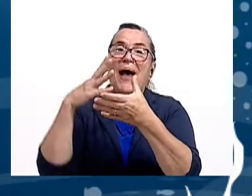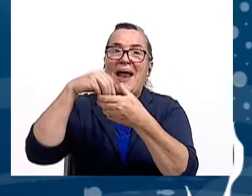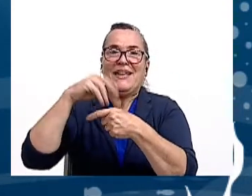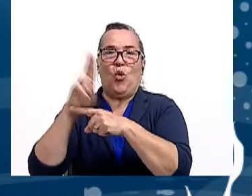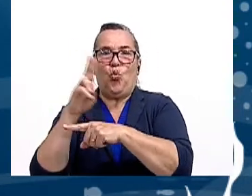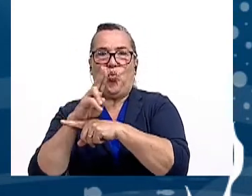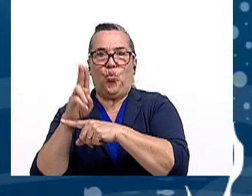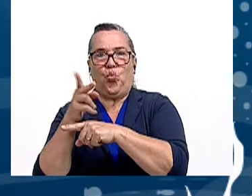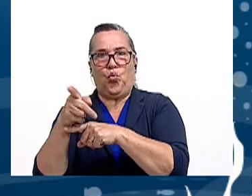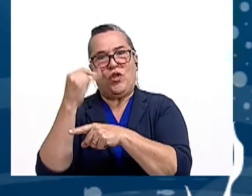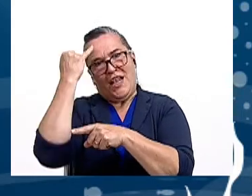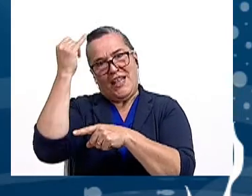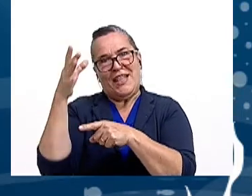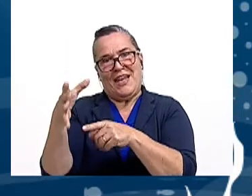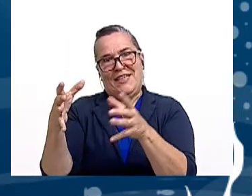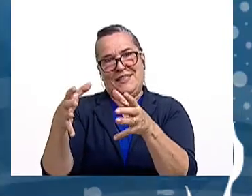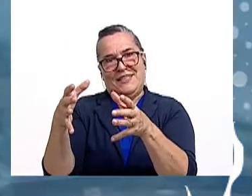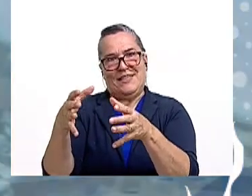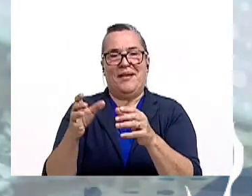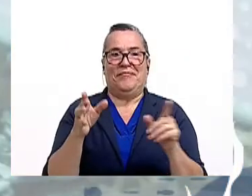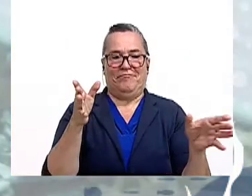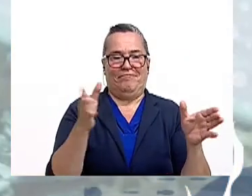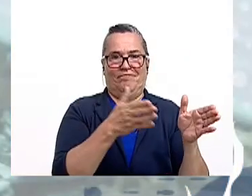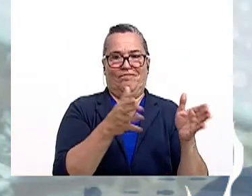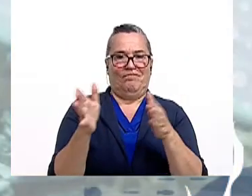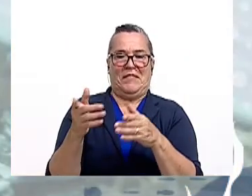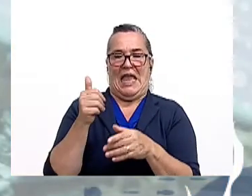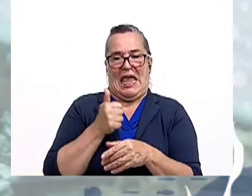este sentido utilitarista.